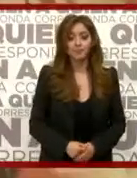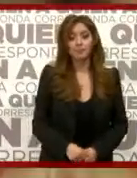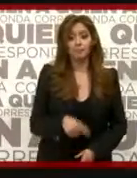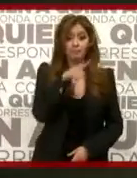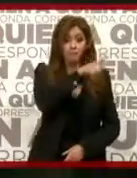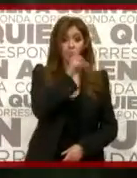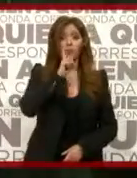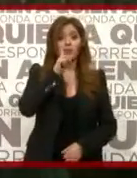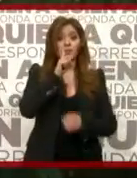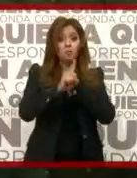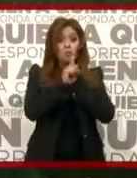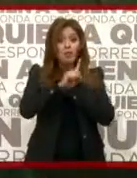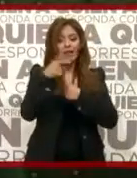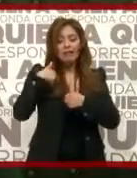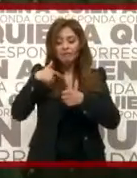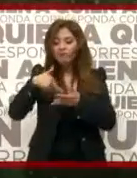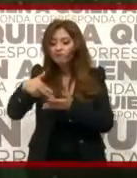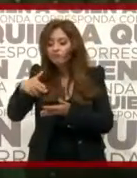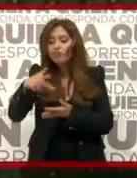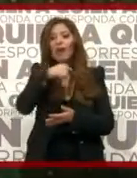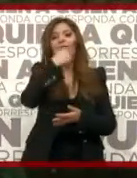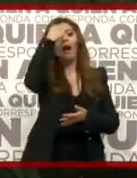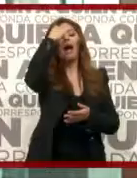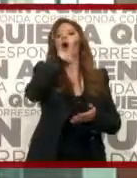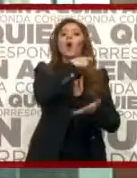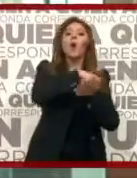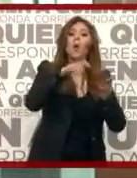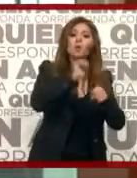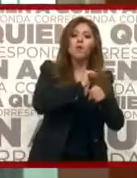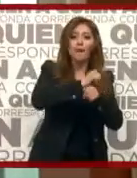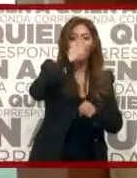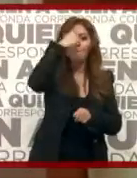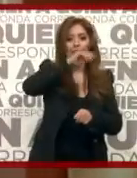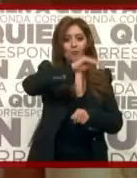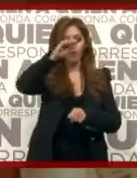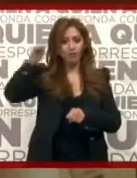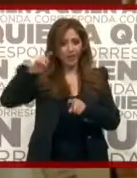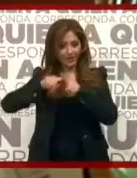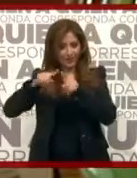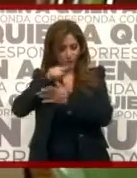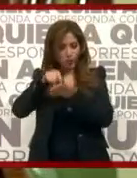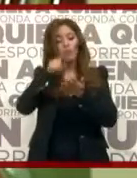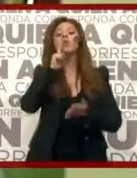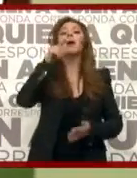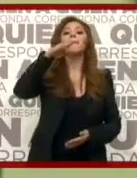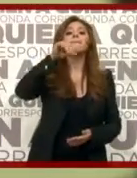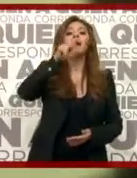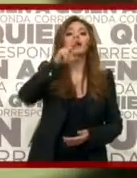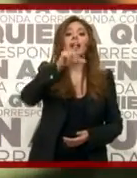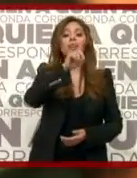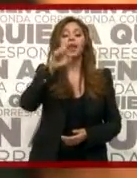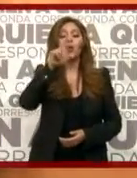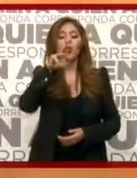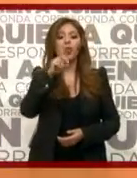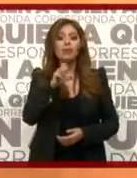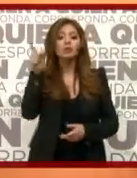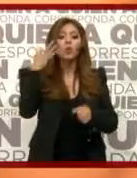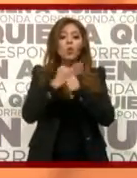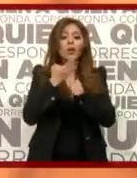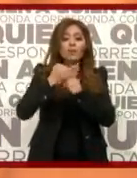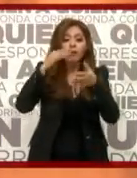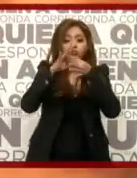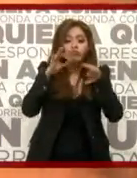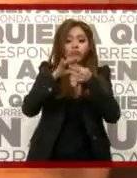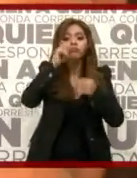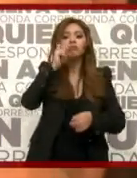Tiene dificultades para caminar, por ello requería de un vehículo para sus traslados. La señora María de Lourdes Caballero Vargas nos cuenta la forma en que